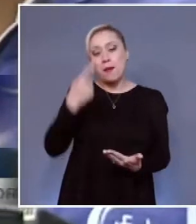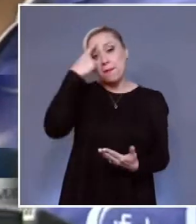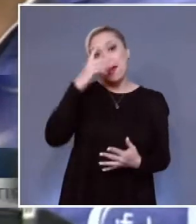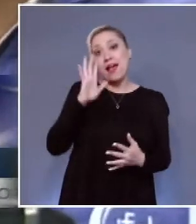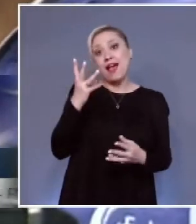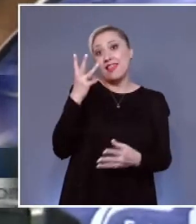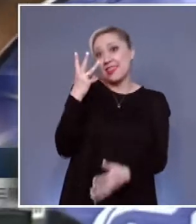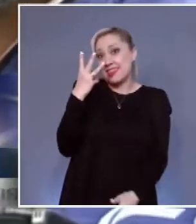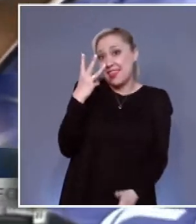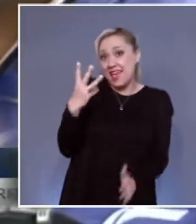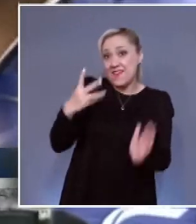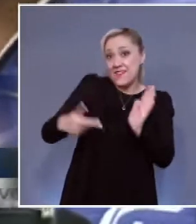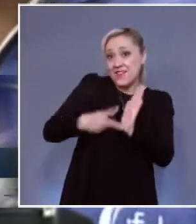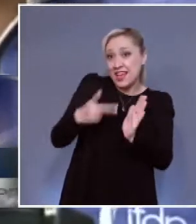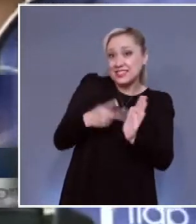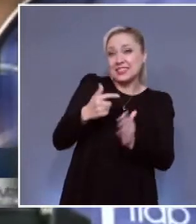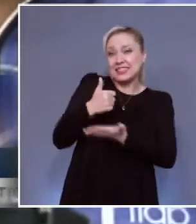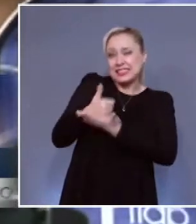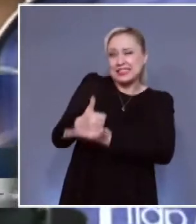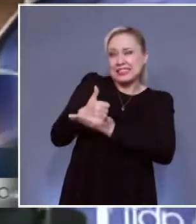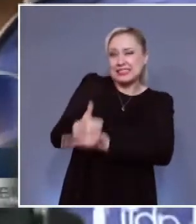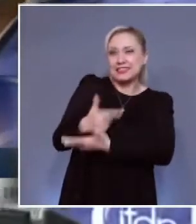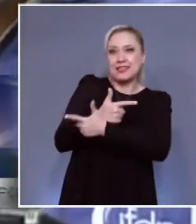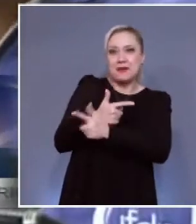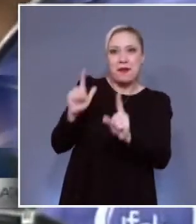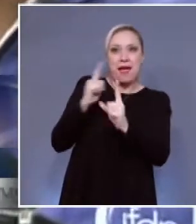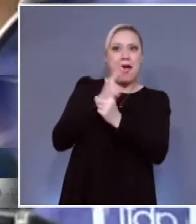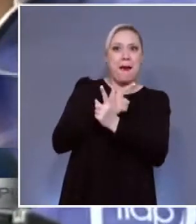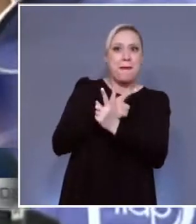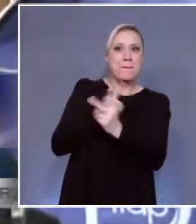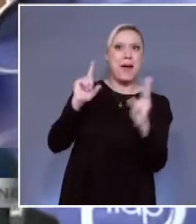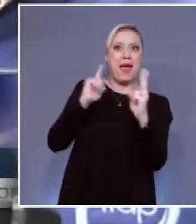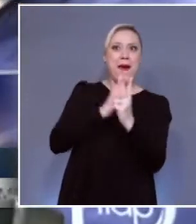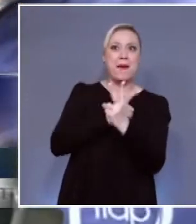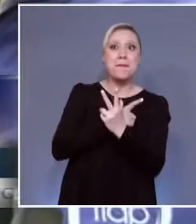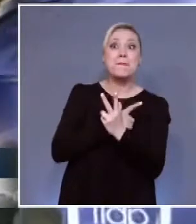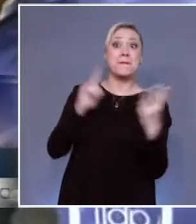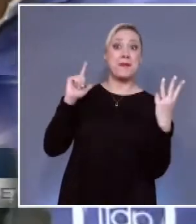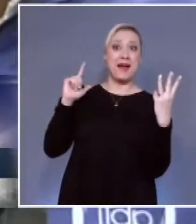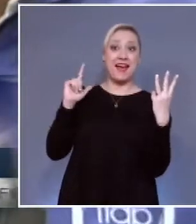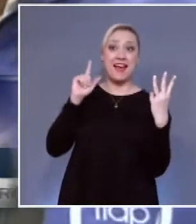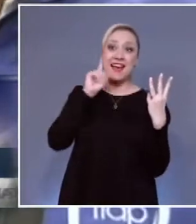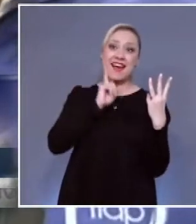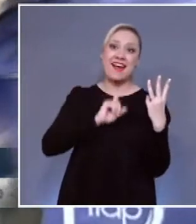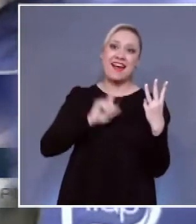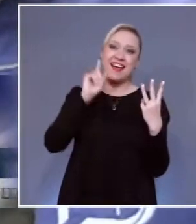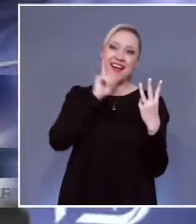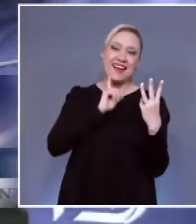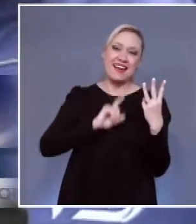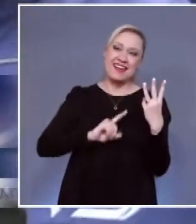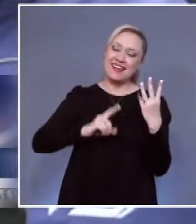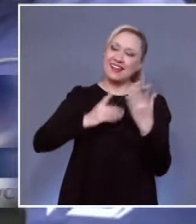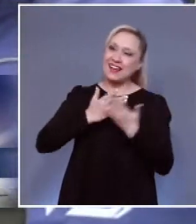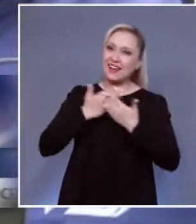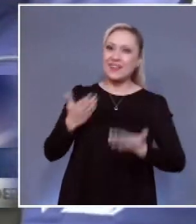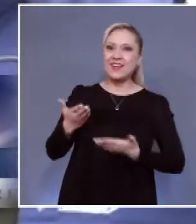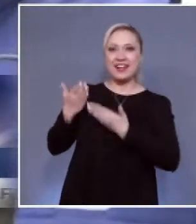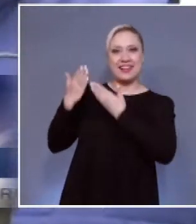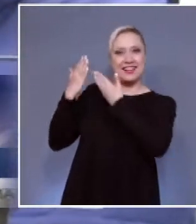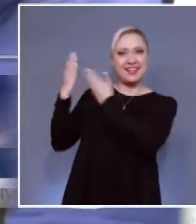Catitla, obteniendo la liberación de una mujer, en este caso Gladys, a